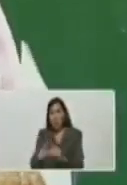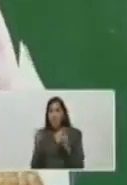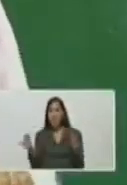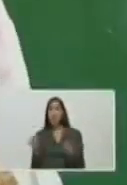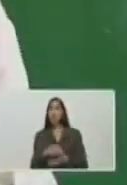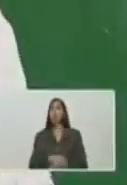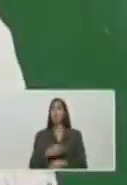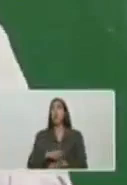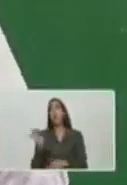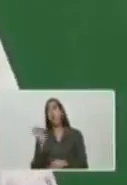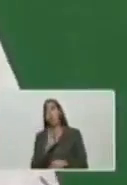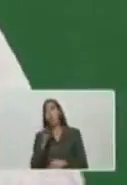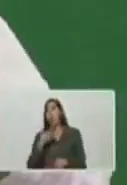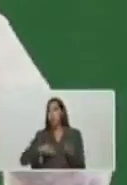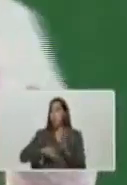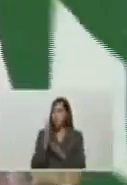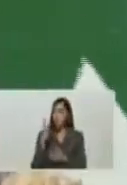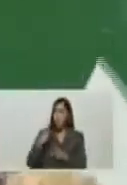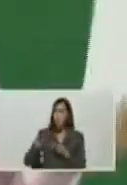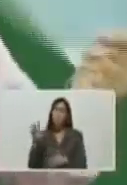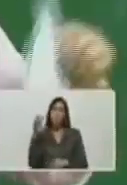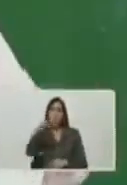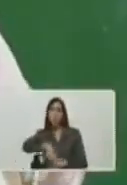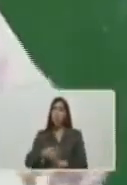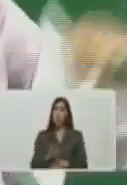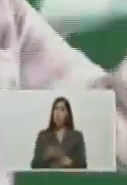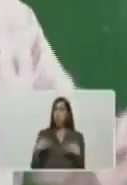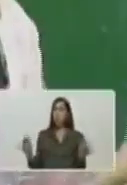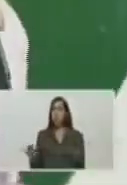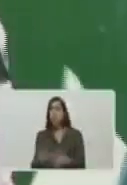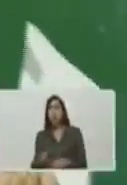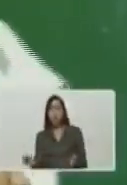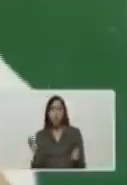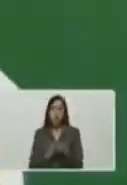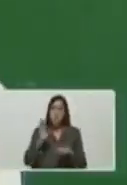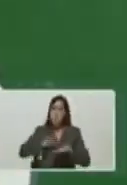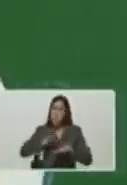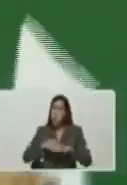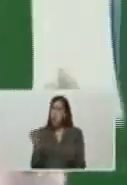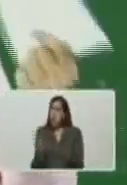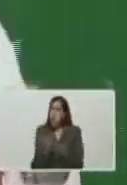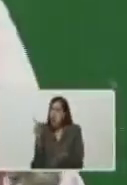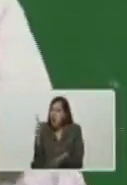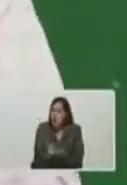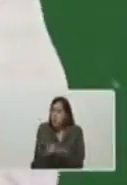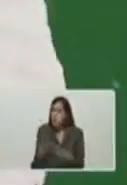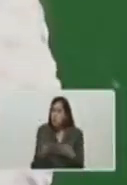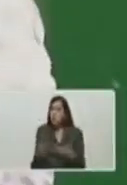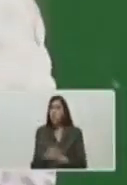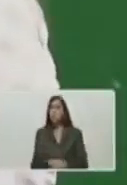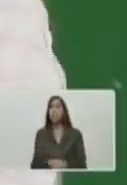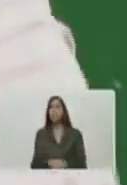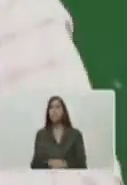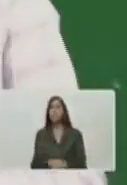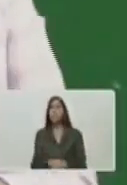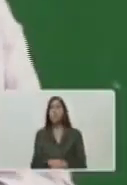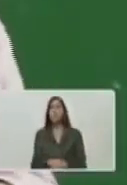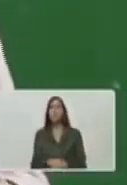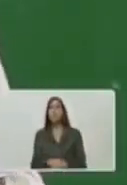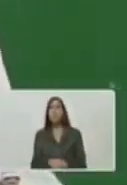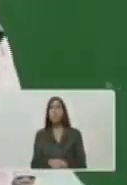se fue a otro estado, si el niño no está, si el niño no viene a clase, ¿por qué no viene a clase? Inclusive en la vice